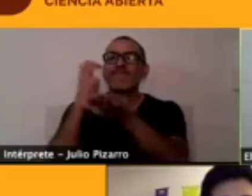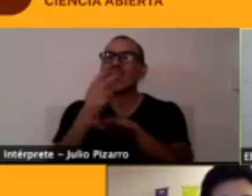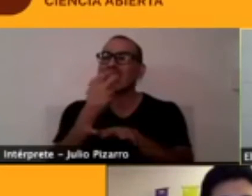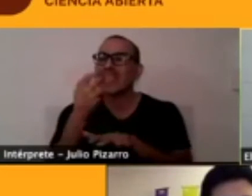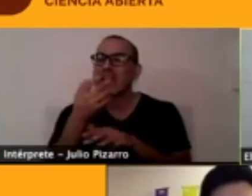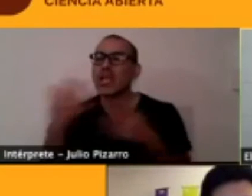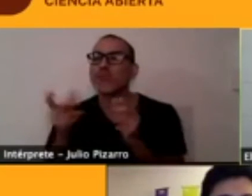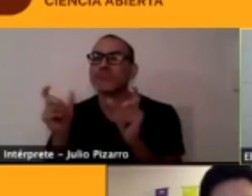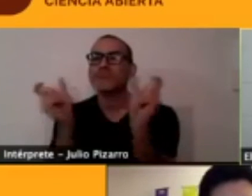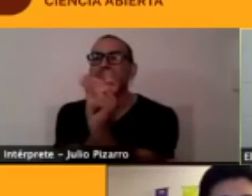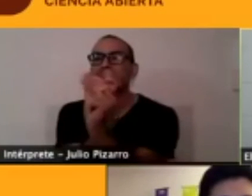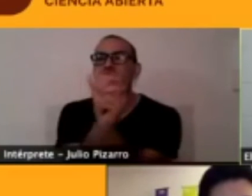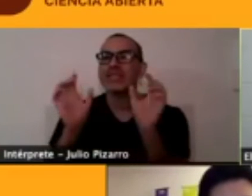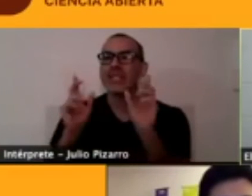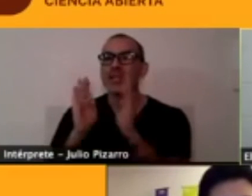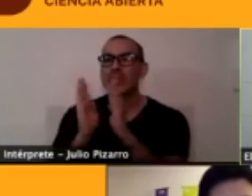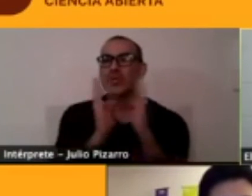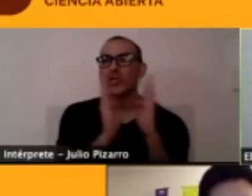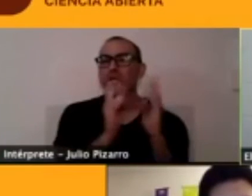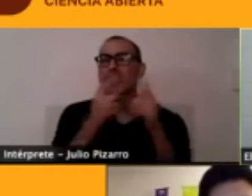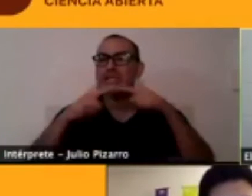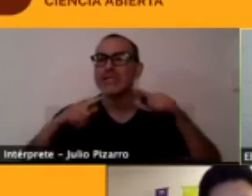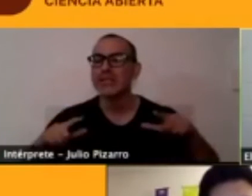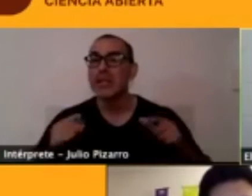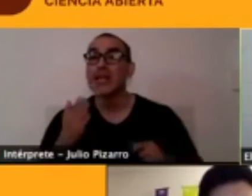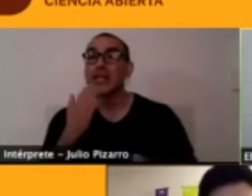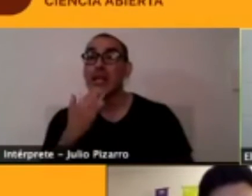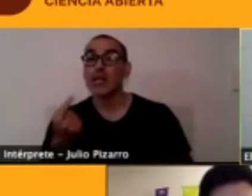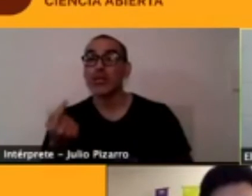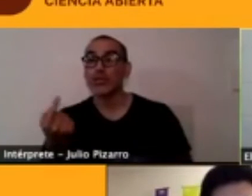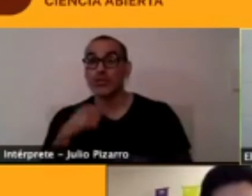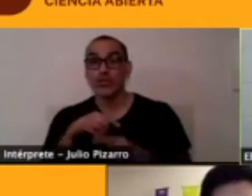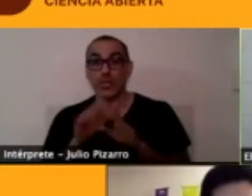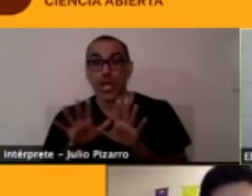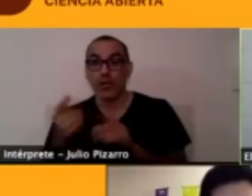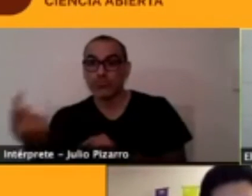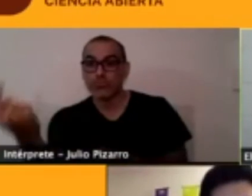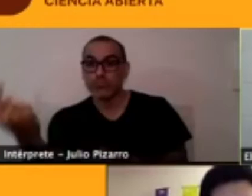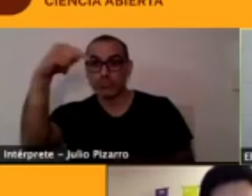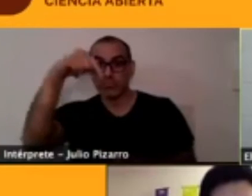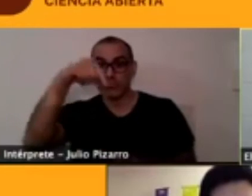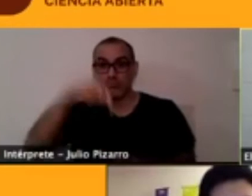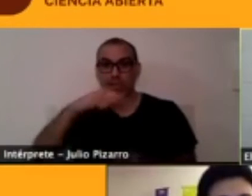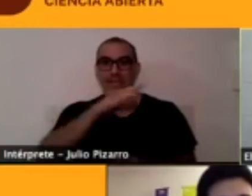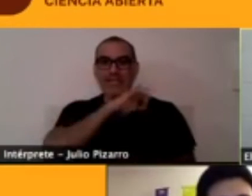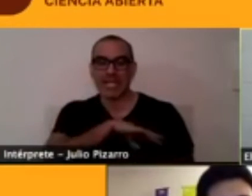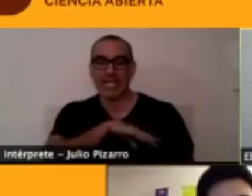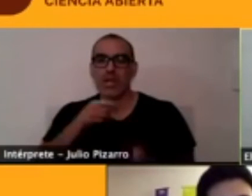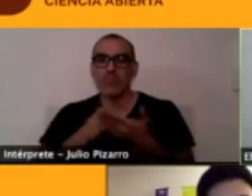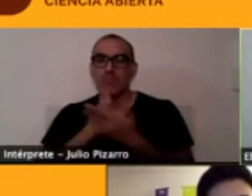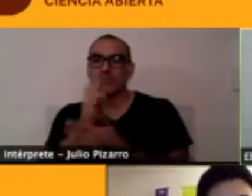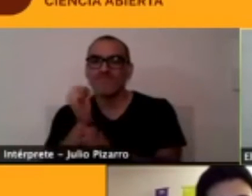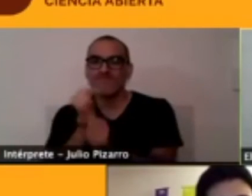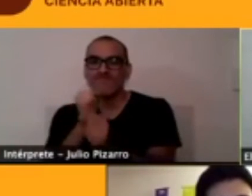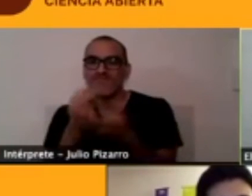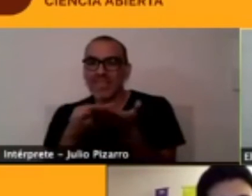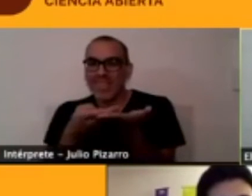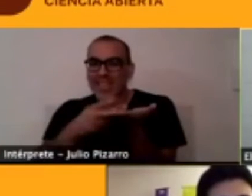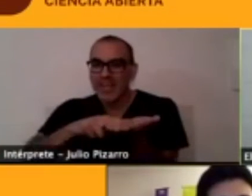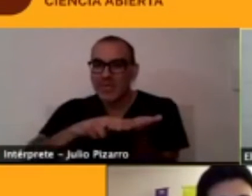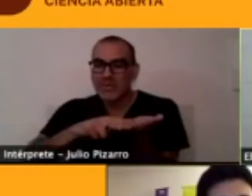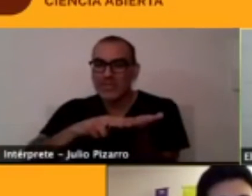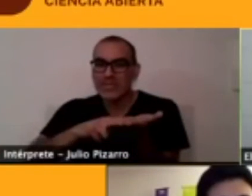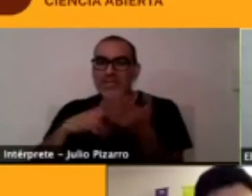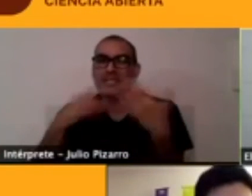Luego regresé a Chile y empecé a trabajar en traducción. Si te das cuenta, eso sigue estando en relación a las lenguas.